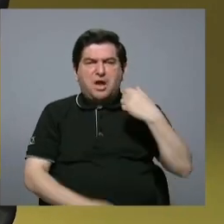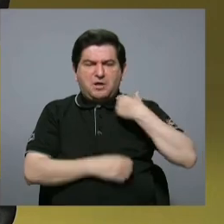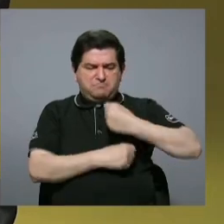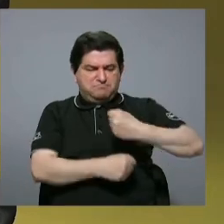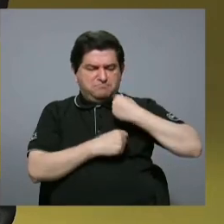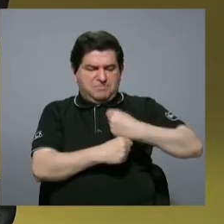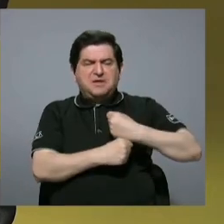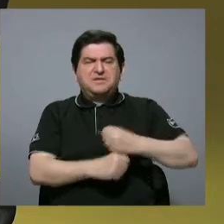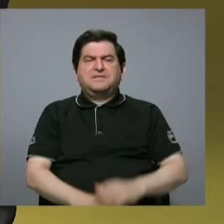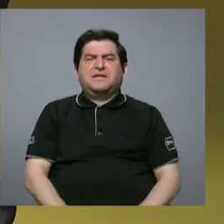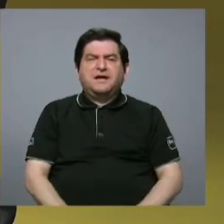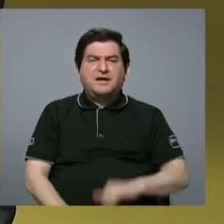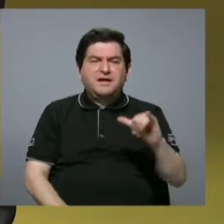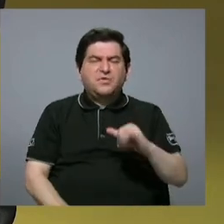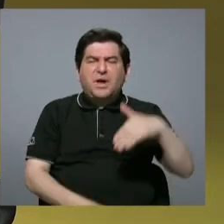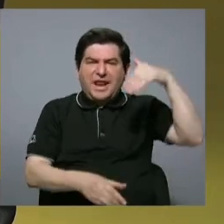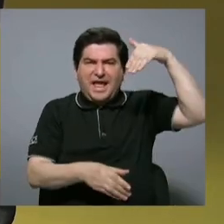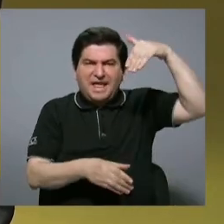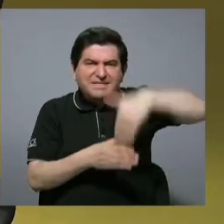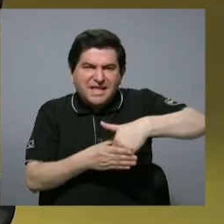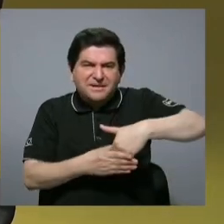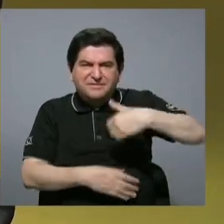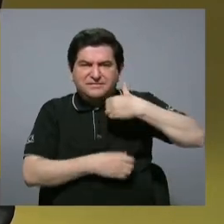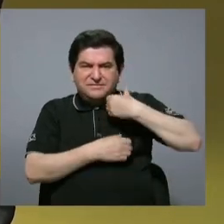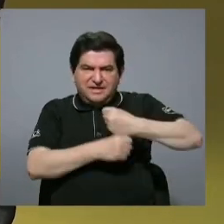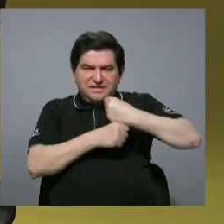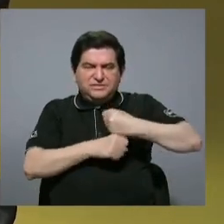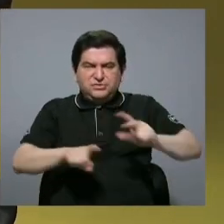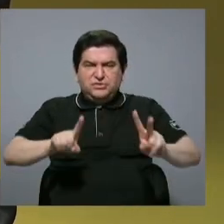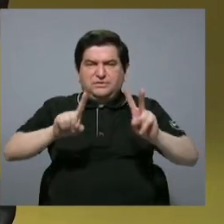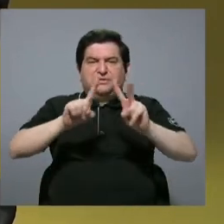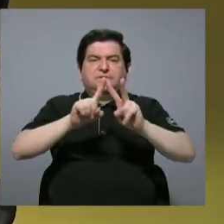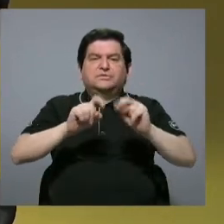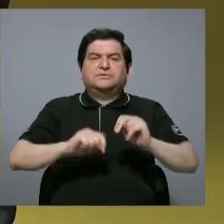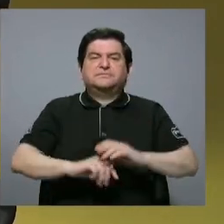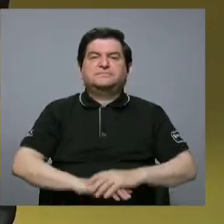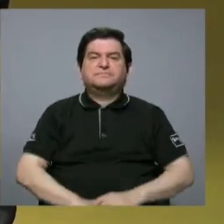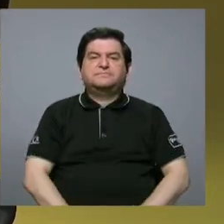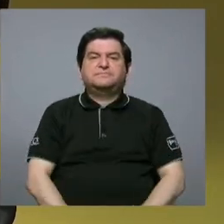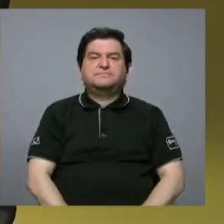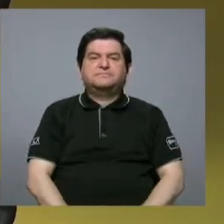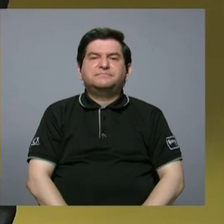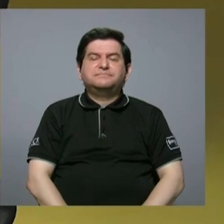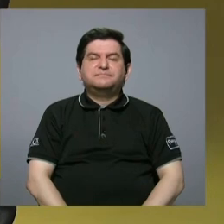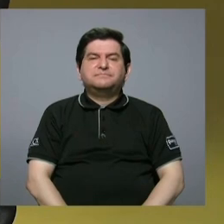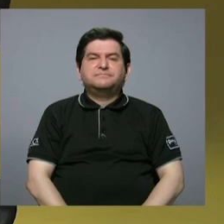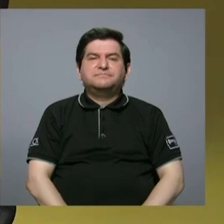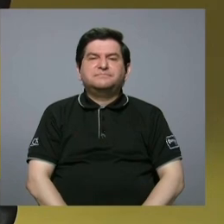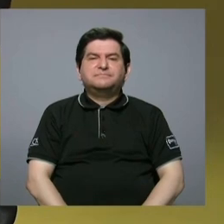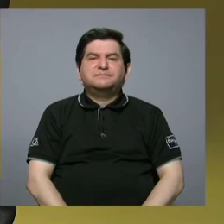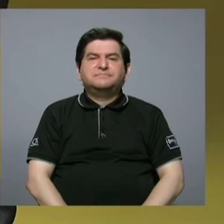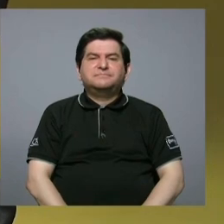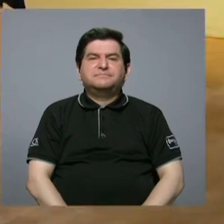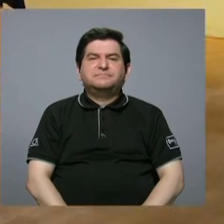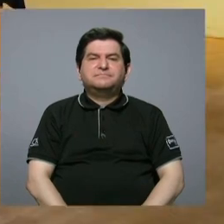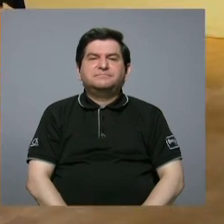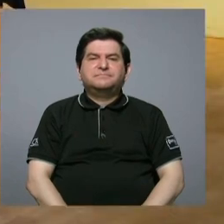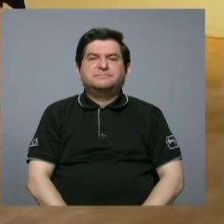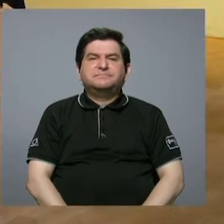una intervención militar en Nicoya, etc. Pero bueno,